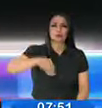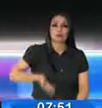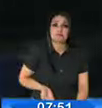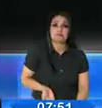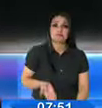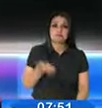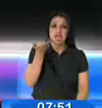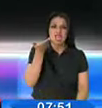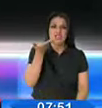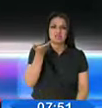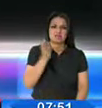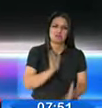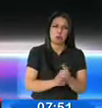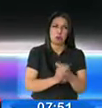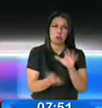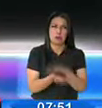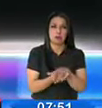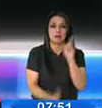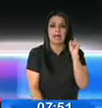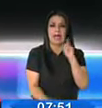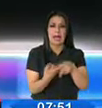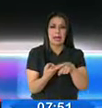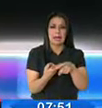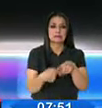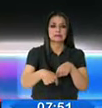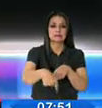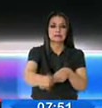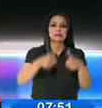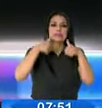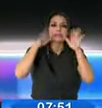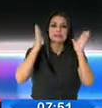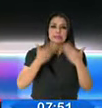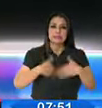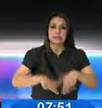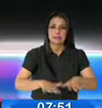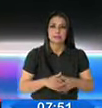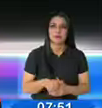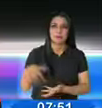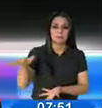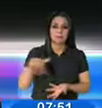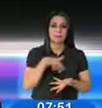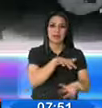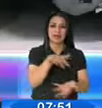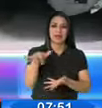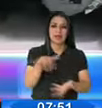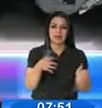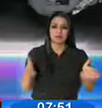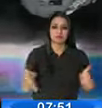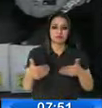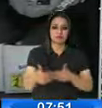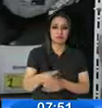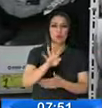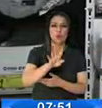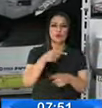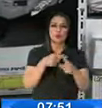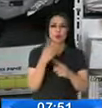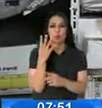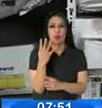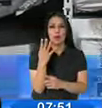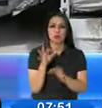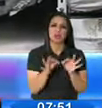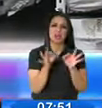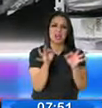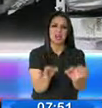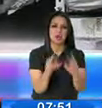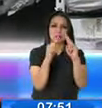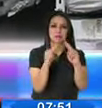de mediados de noviembre hasta terminados a fines de diciembre, en paquetes 4x4 especialmente de regalitos de